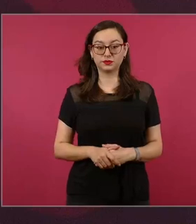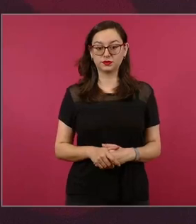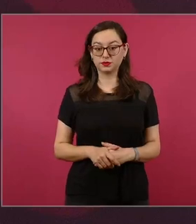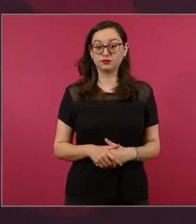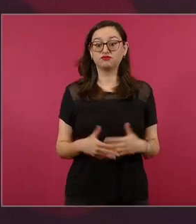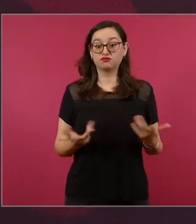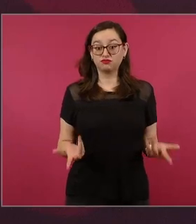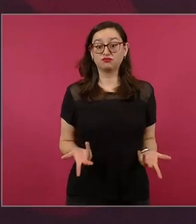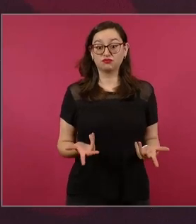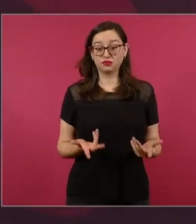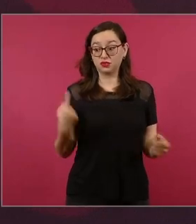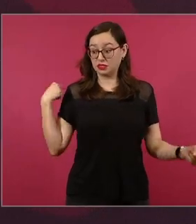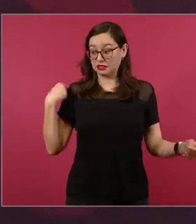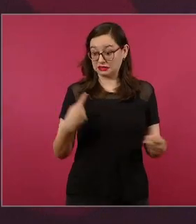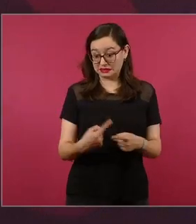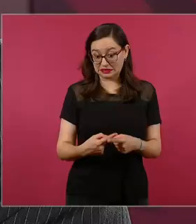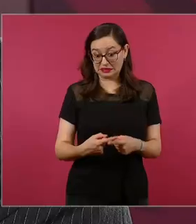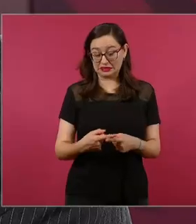que se enfrentan en este